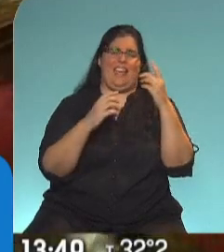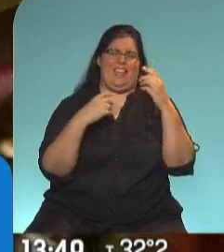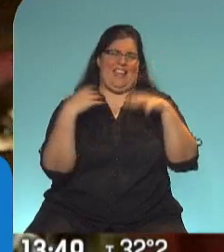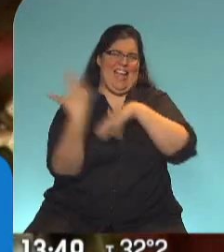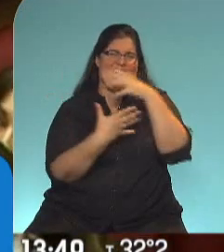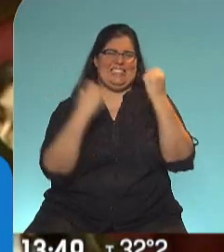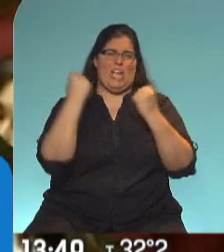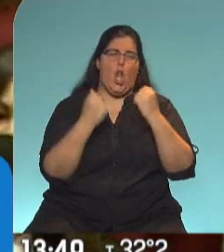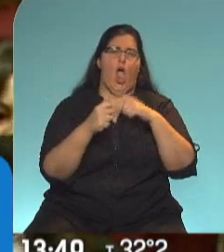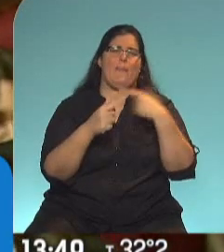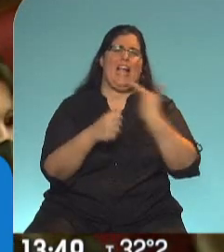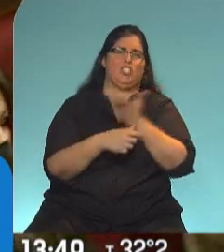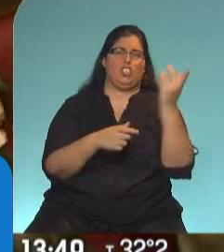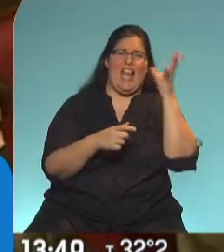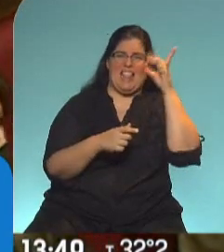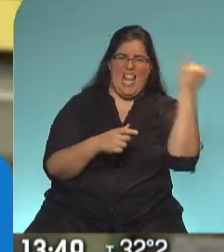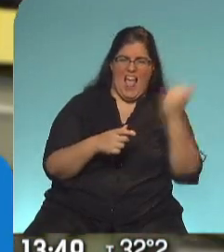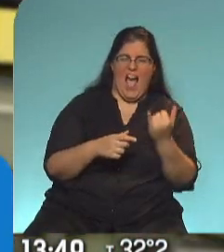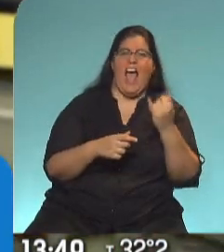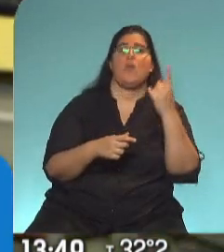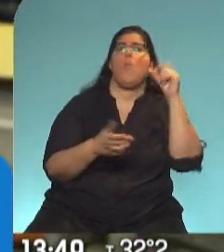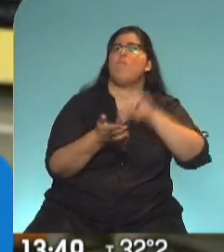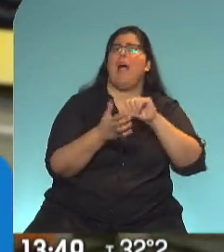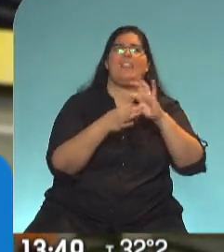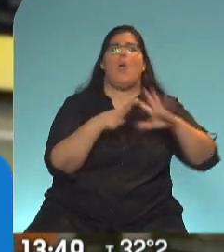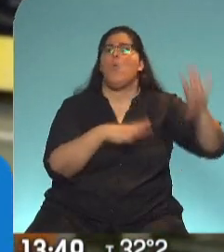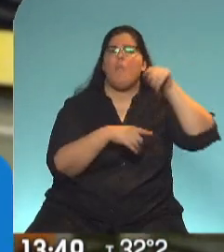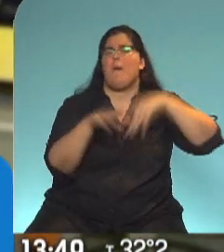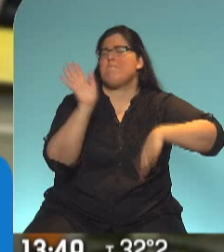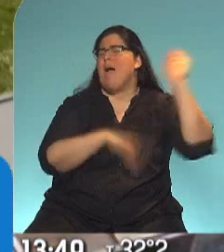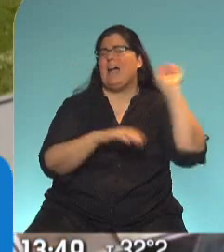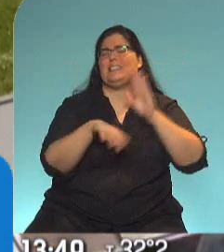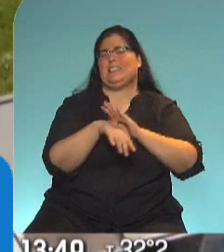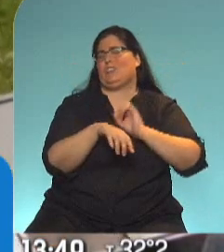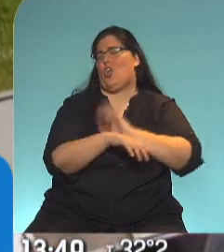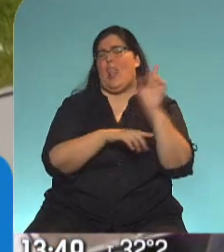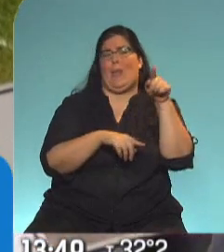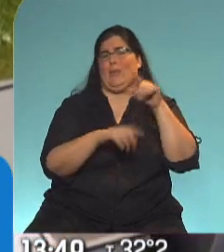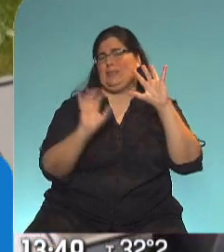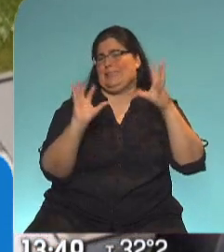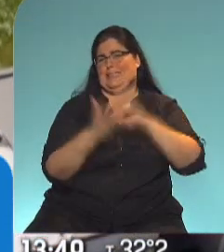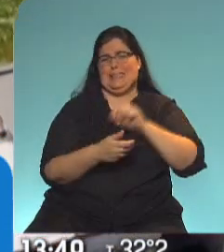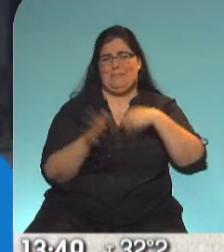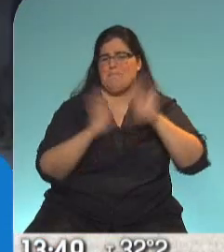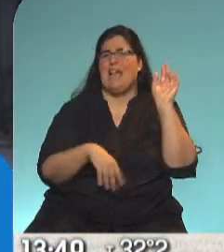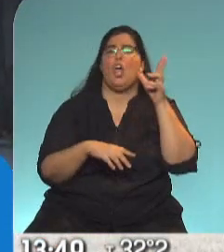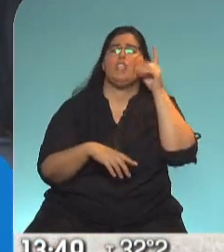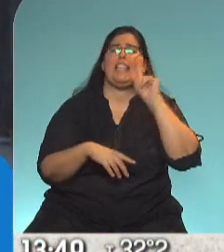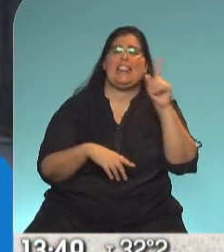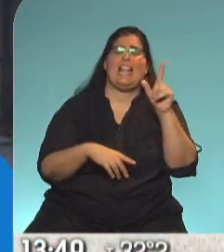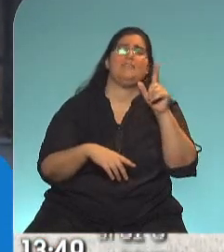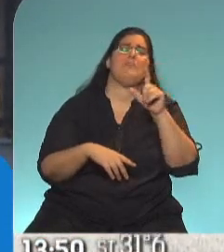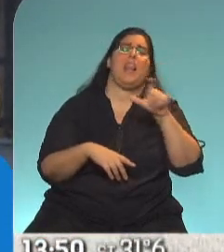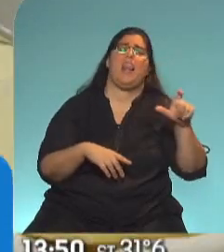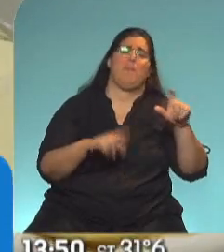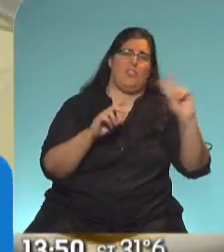y social que sufre Italia, uno de los países europeos más golpeados por el coronavirus, con casi 83.000 muertes y